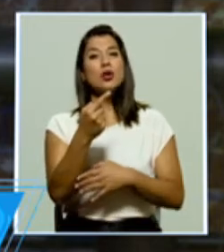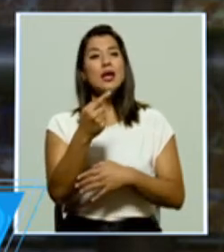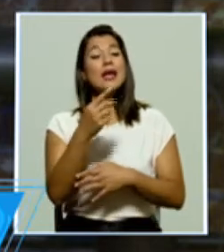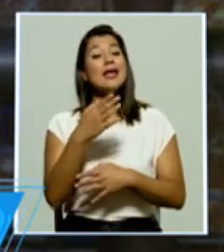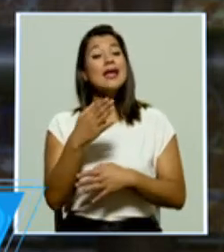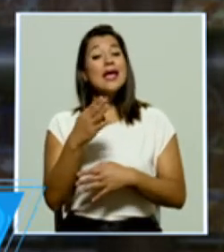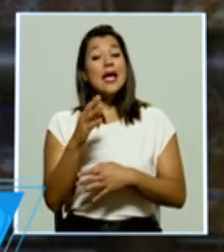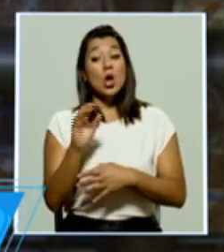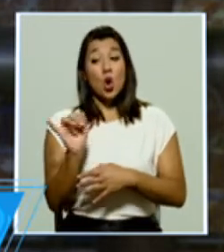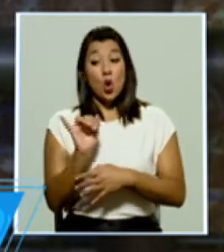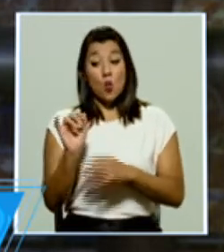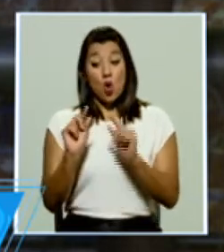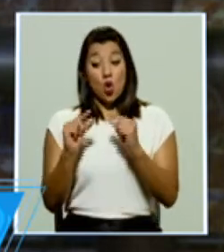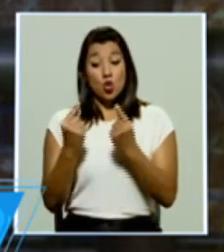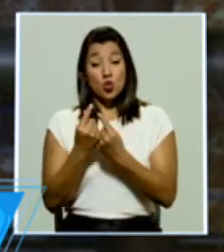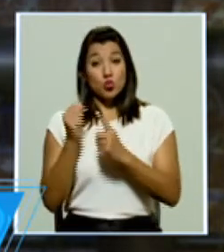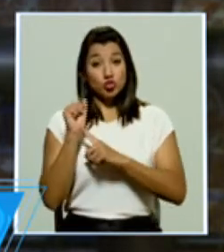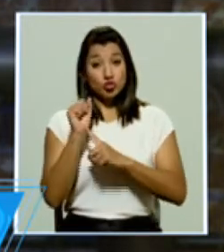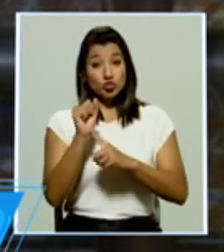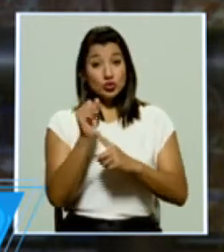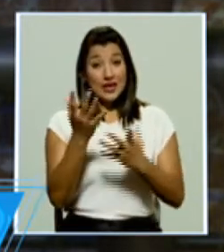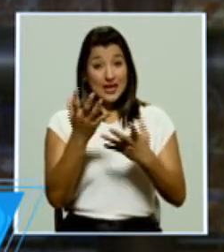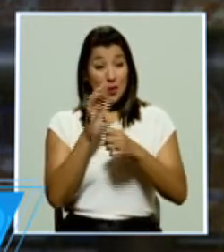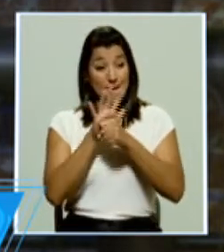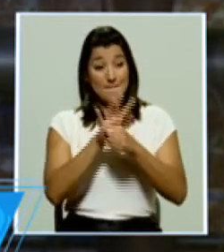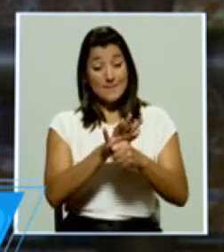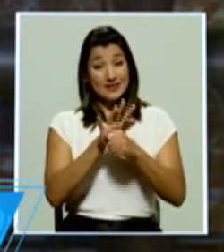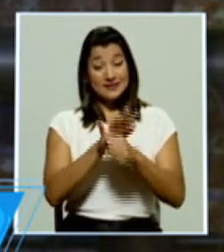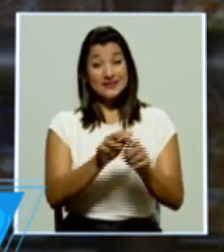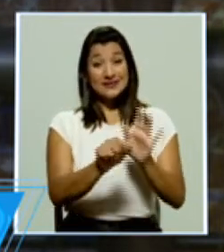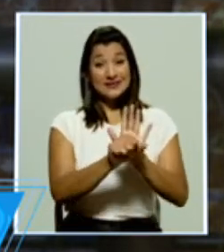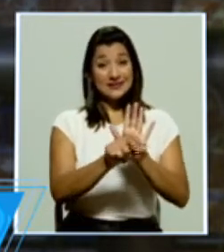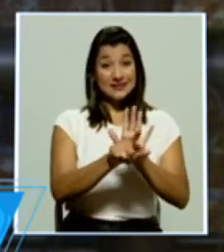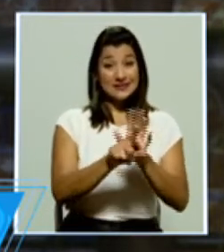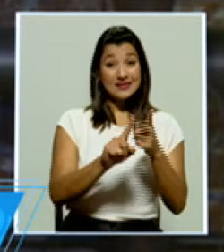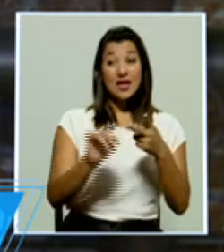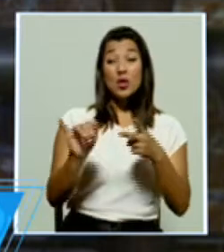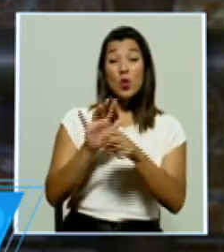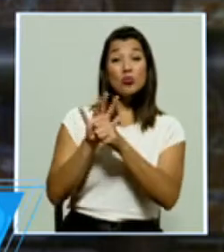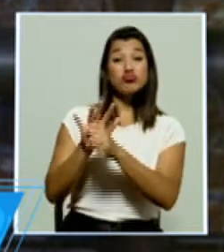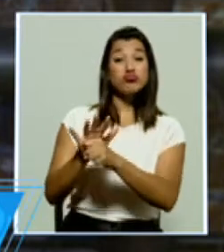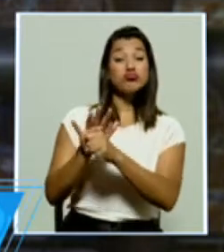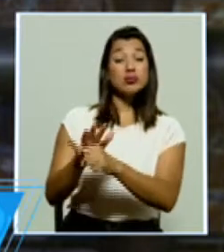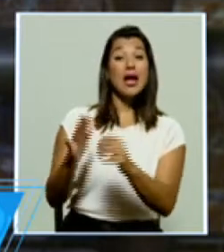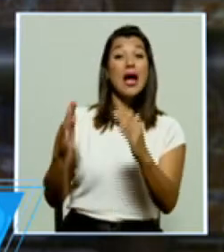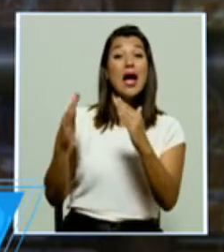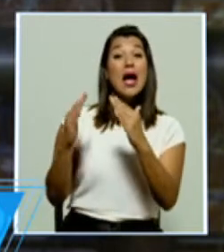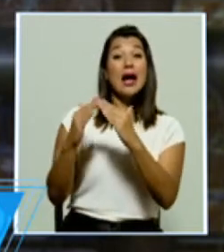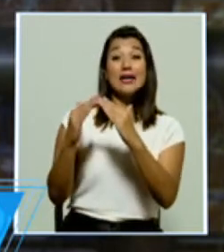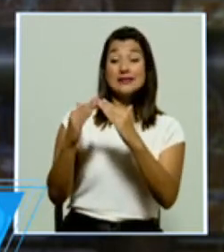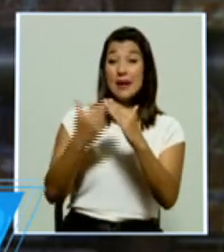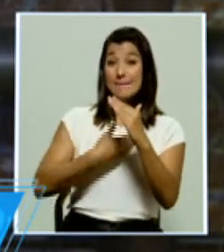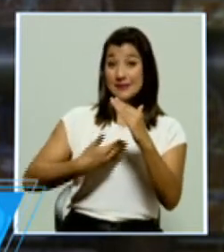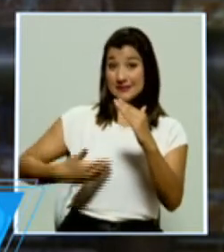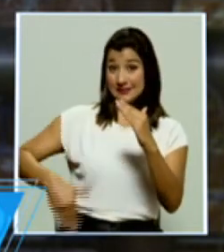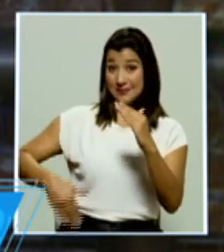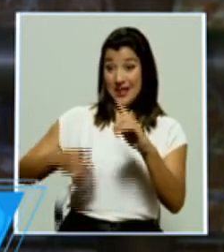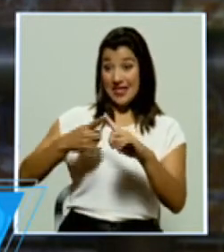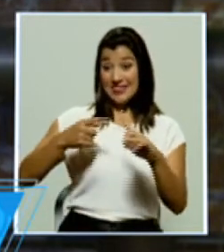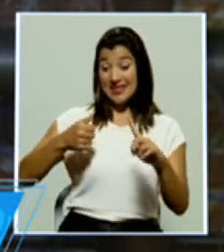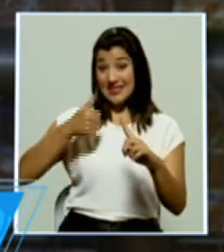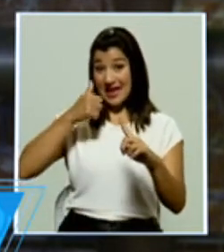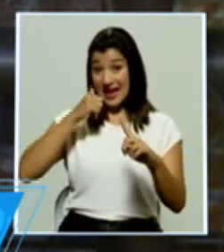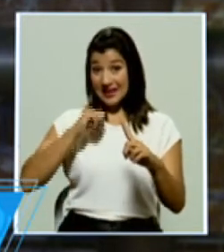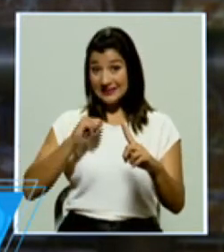a presionar tanto a la Asamblea Legislativa como a Casa Presidencial, que a partir del día de ayer tiene